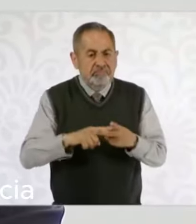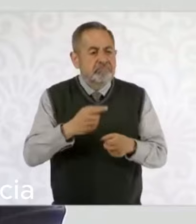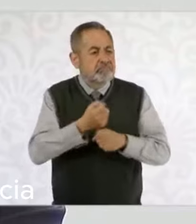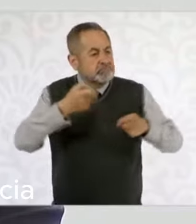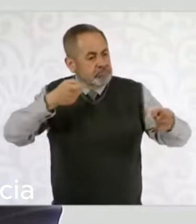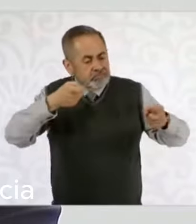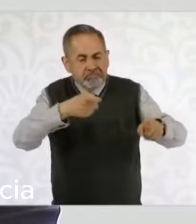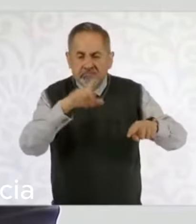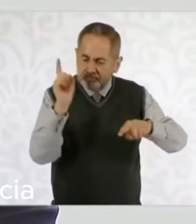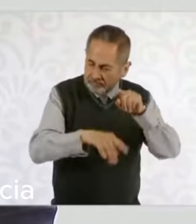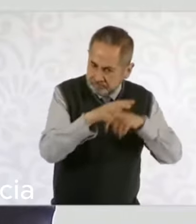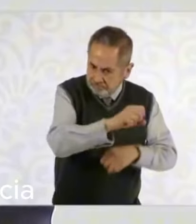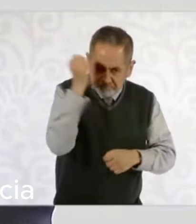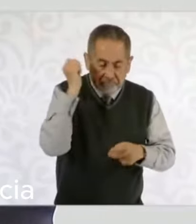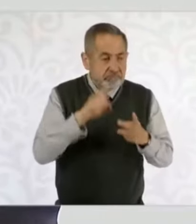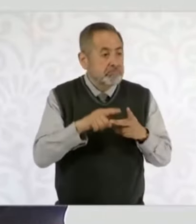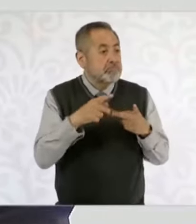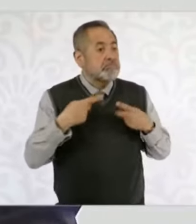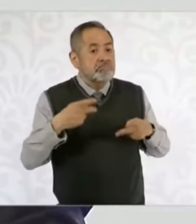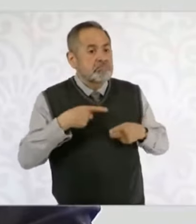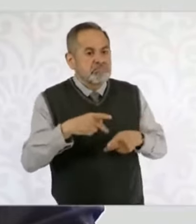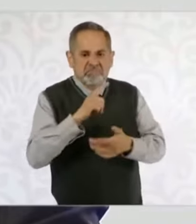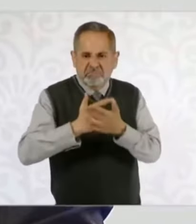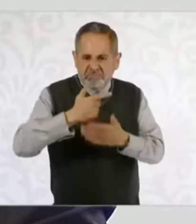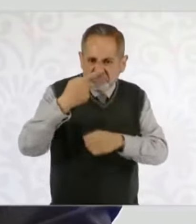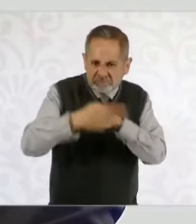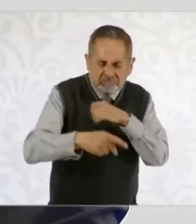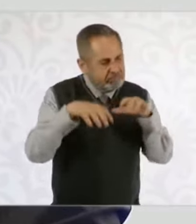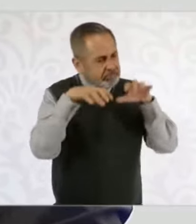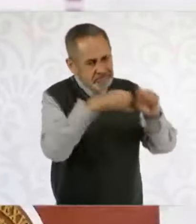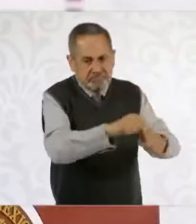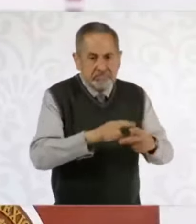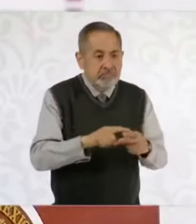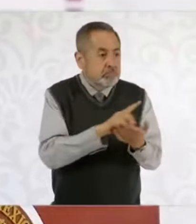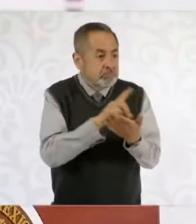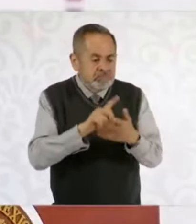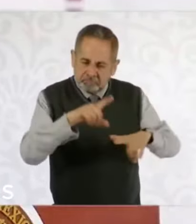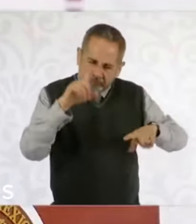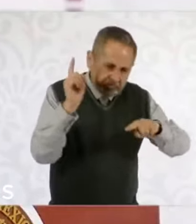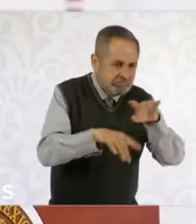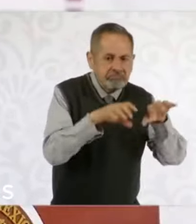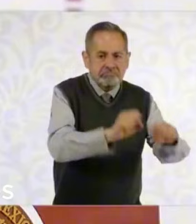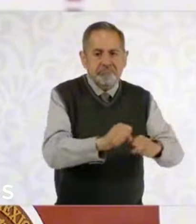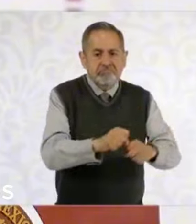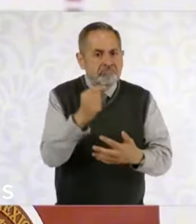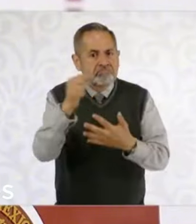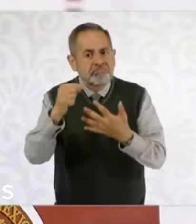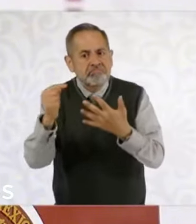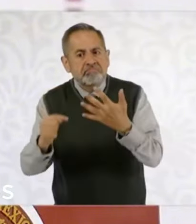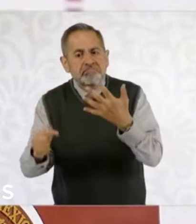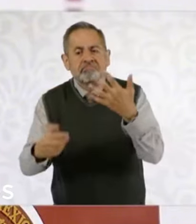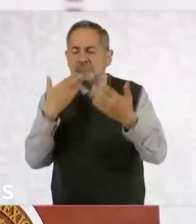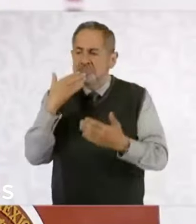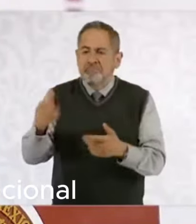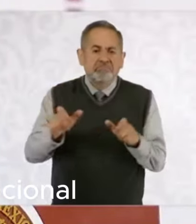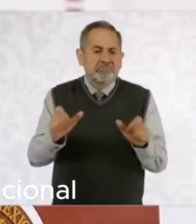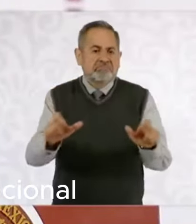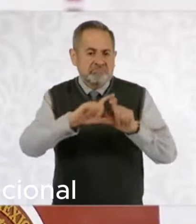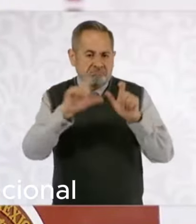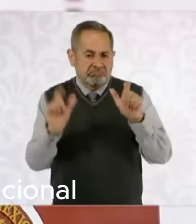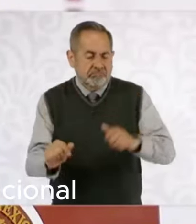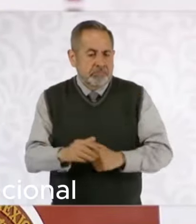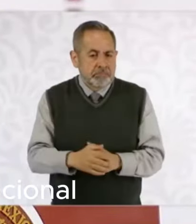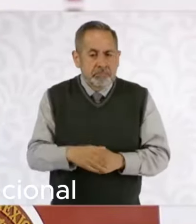fuego, detenciones de generadores de violencia, drogas y operaciones de rescate. Asimismo, hemos establecido acciones